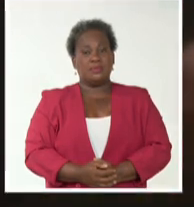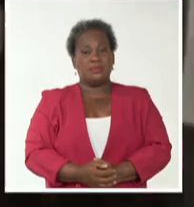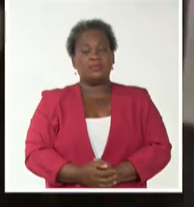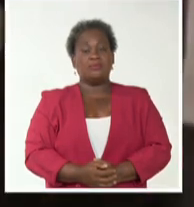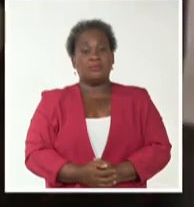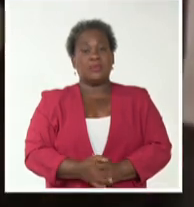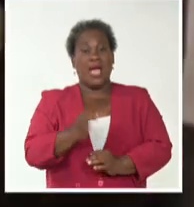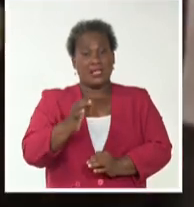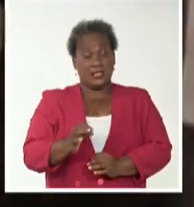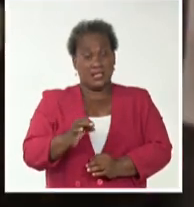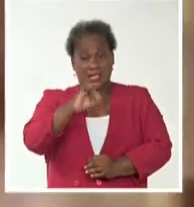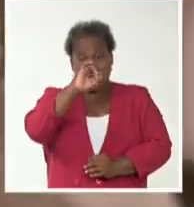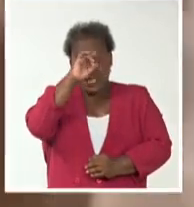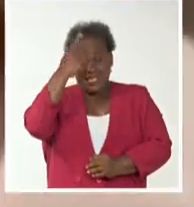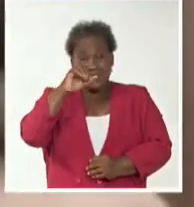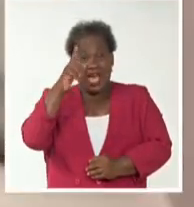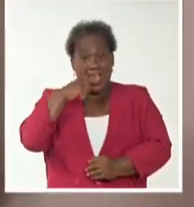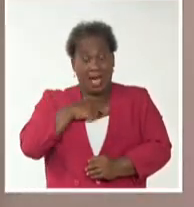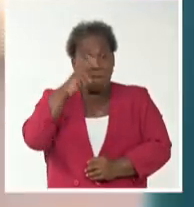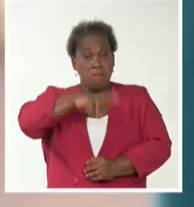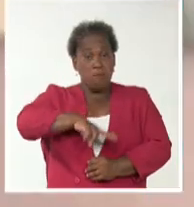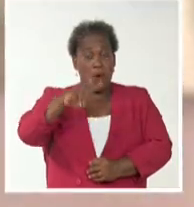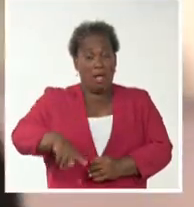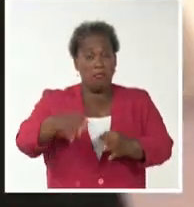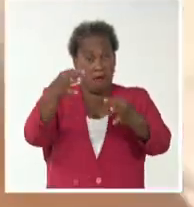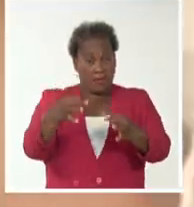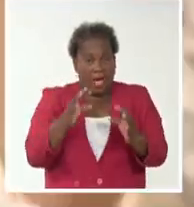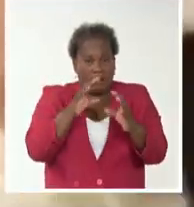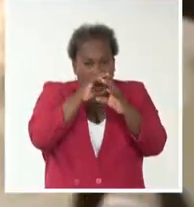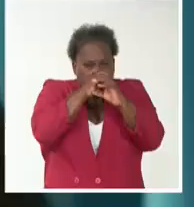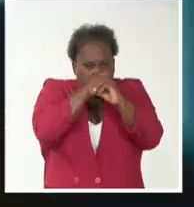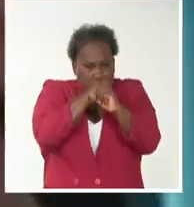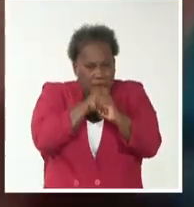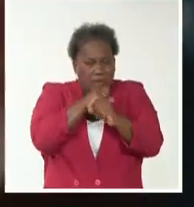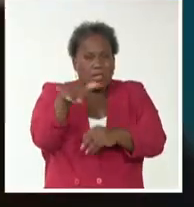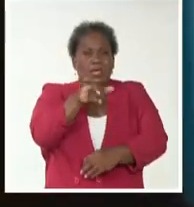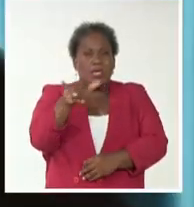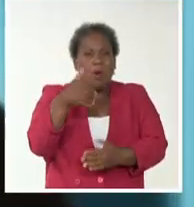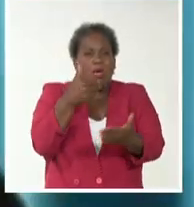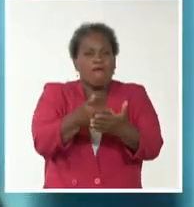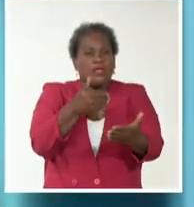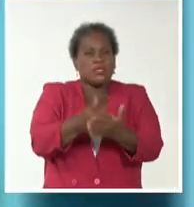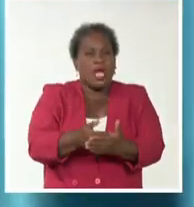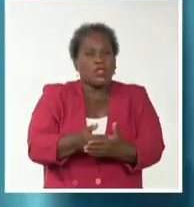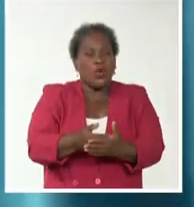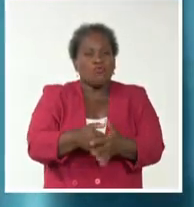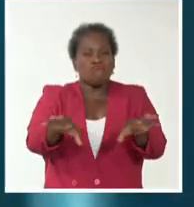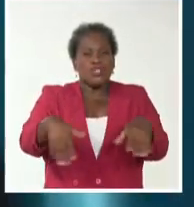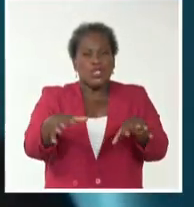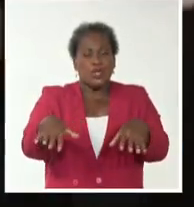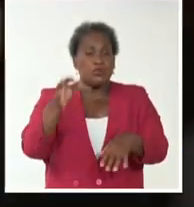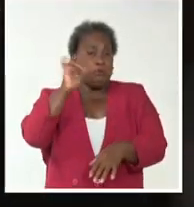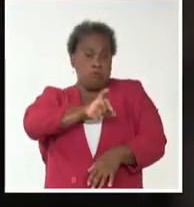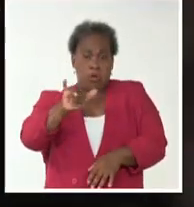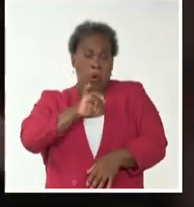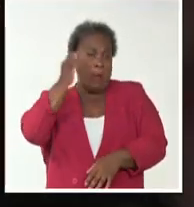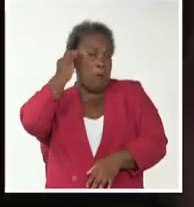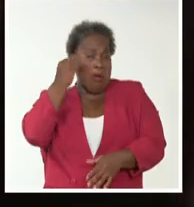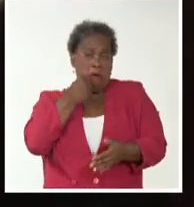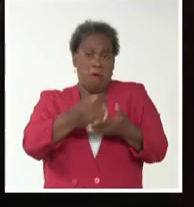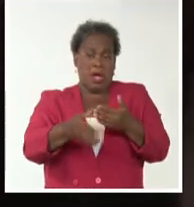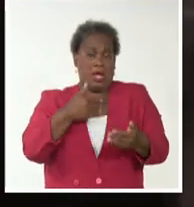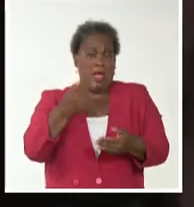Así Sara, en su búsqueda incesante de una verdad oculta, enfrentando situaciones cotidianas de cualquier mujer, nos muestra